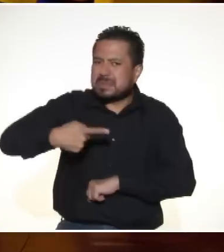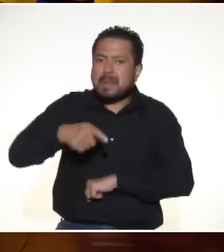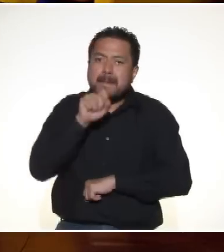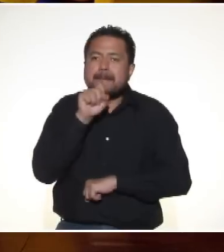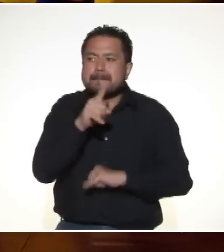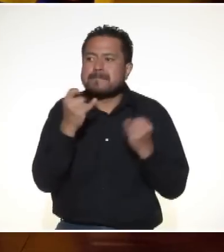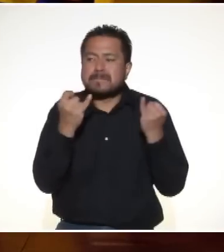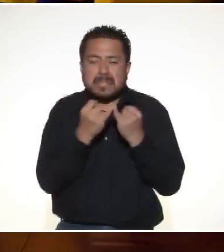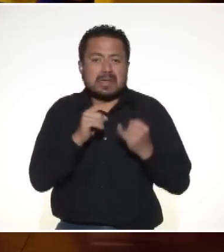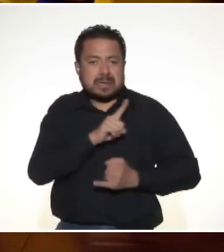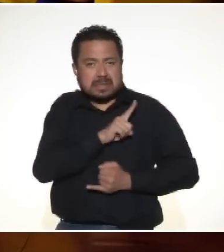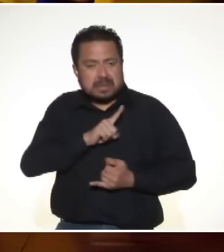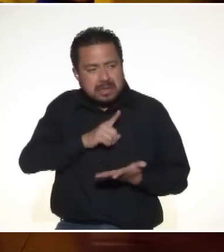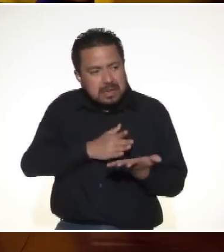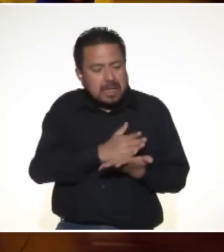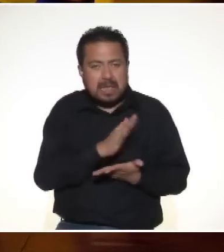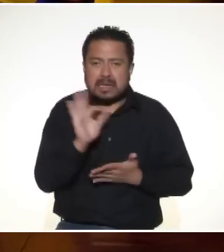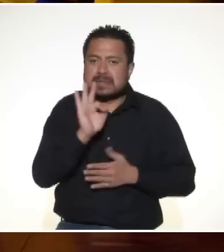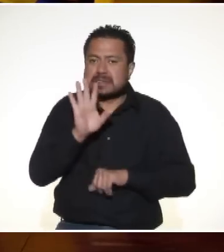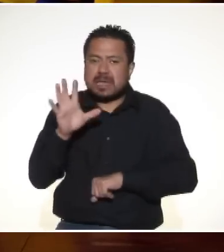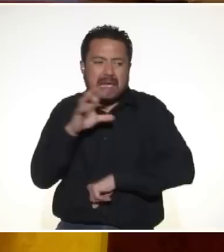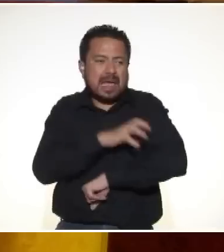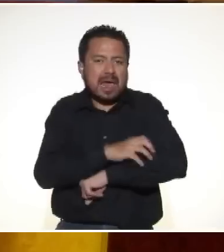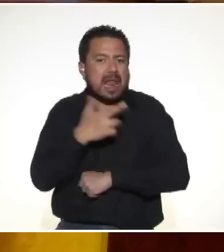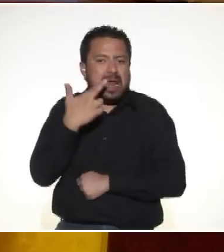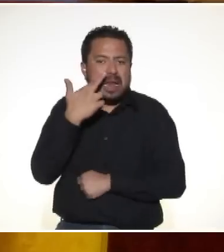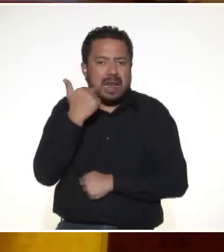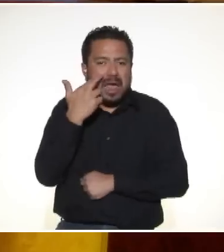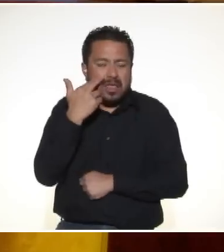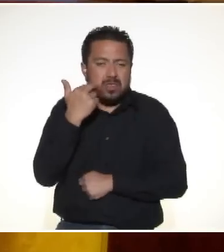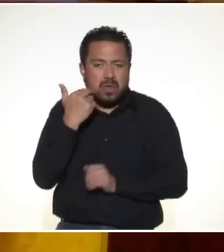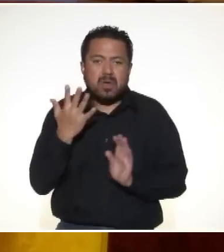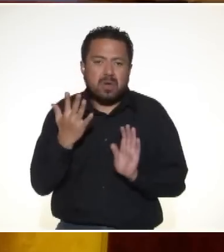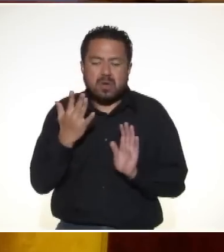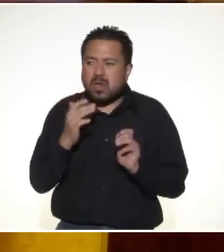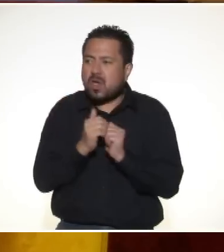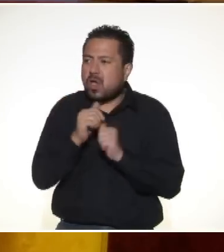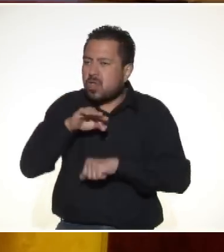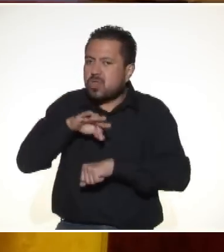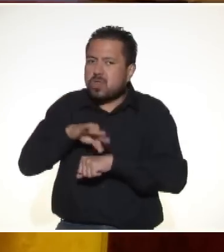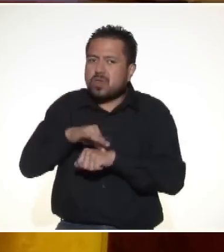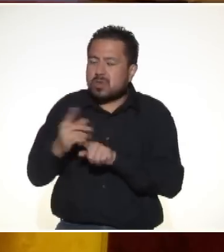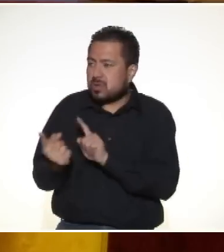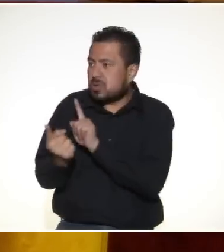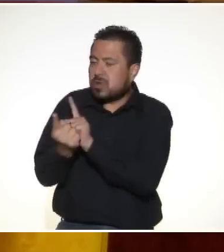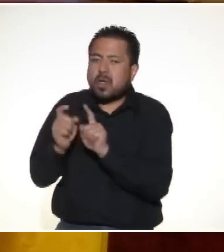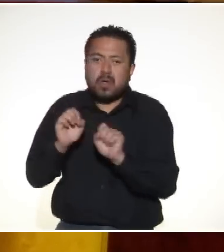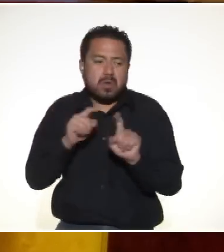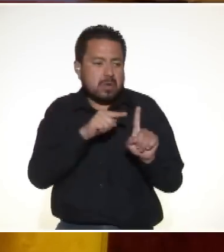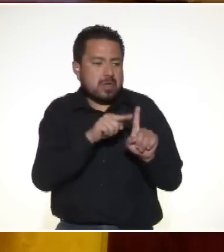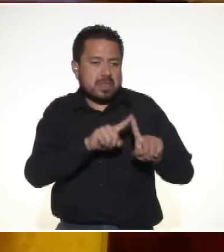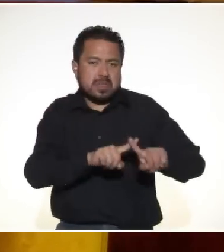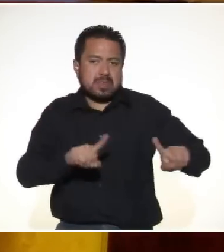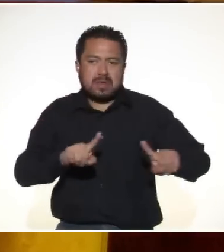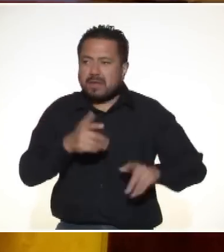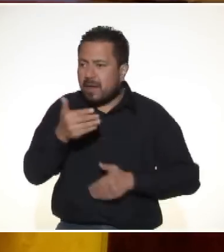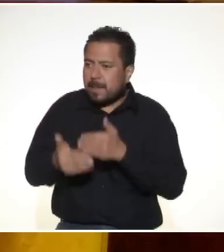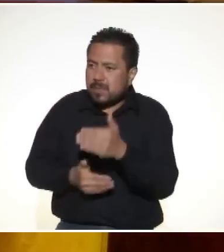también, ¿debo acudir si me muerde un ratón o una rata con algún doctor o ahí es diferente el